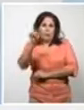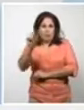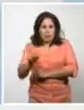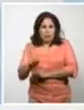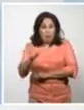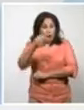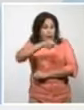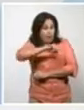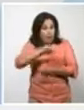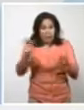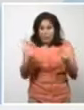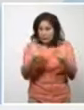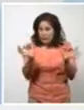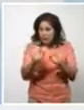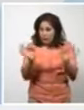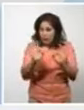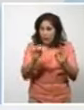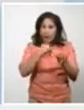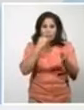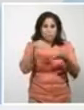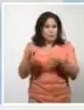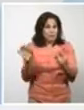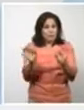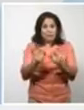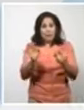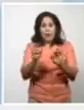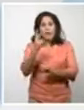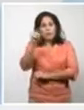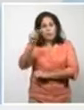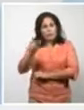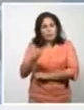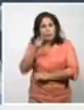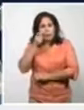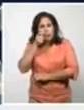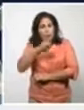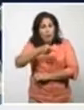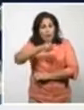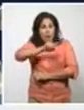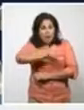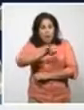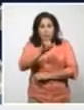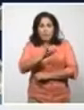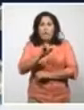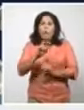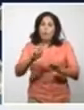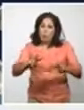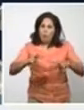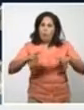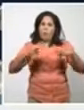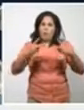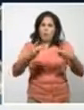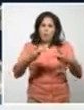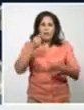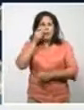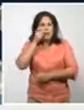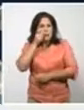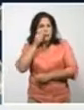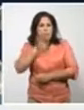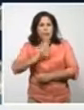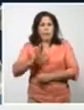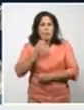día de ayer, los 2 evacuados, y ayer nuevamente se dieron